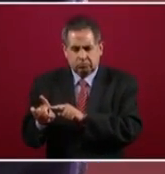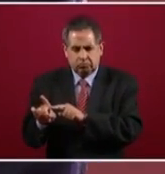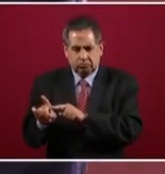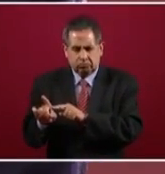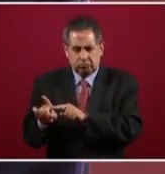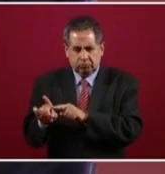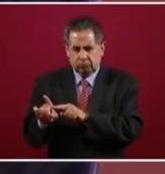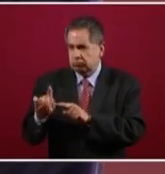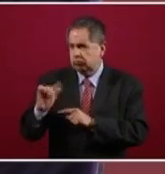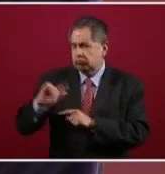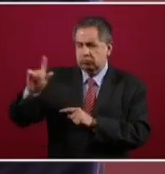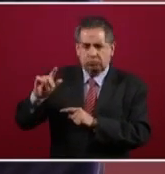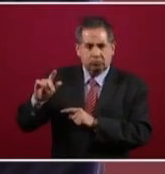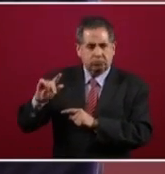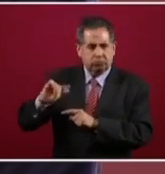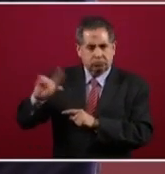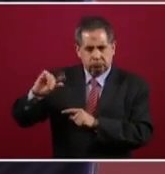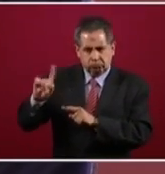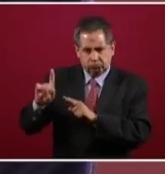un profesional,